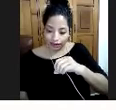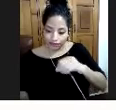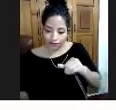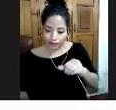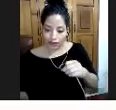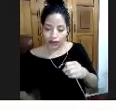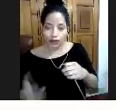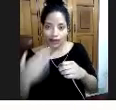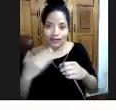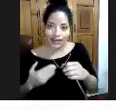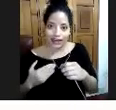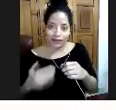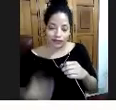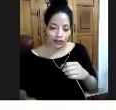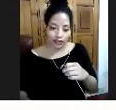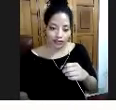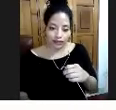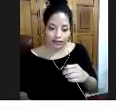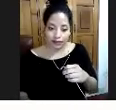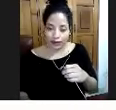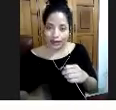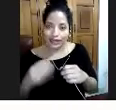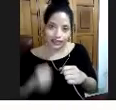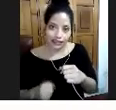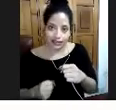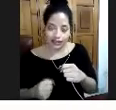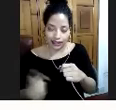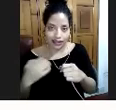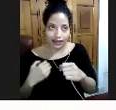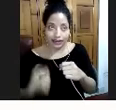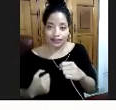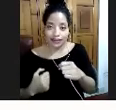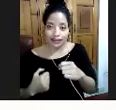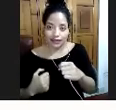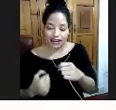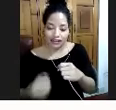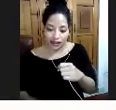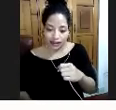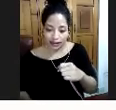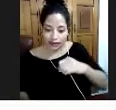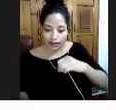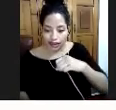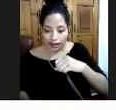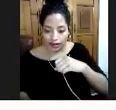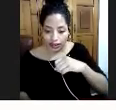pantalla una vez que las personas que se espera que ingresen a la sala ya